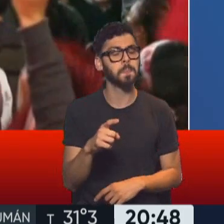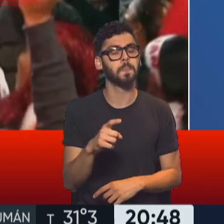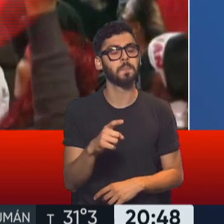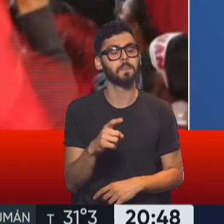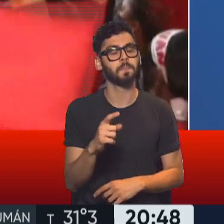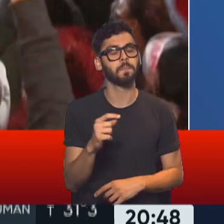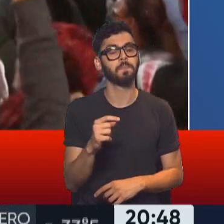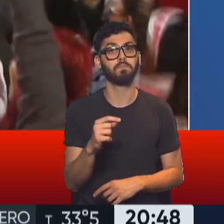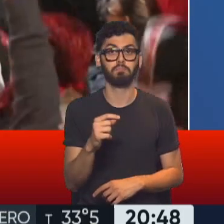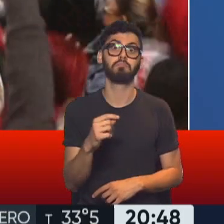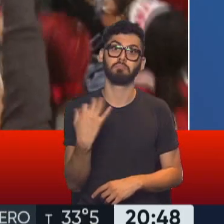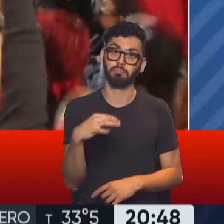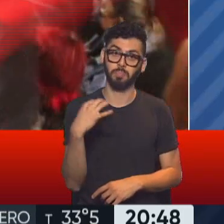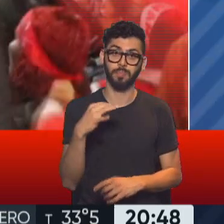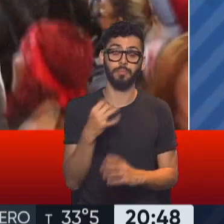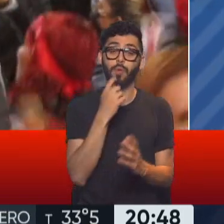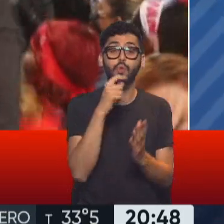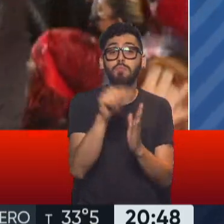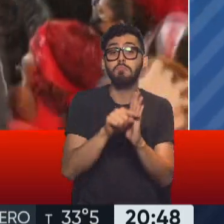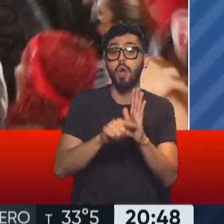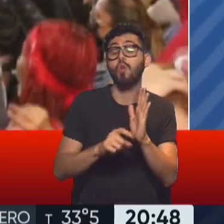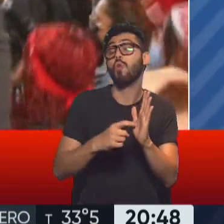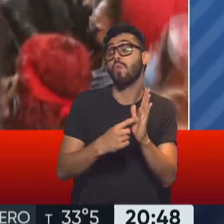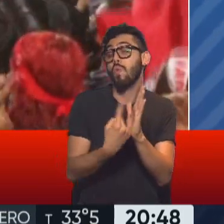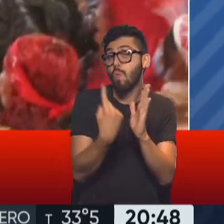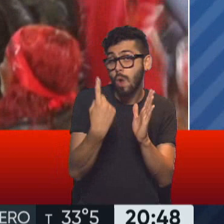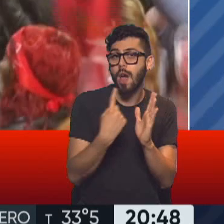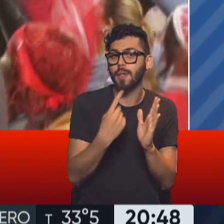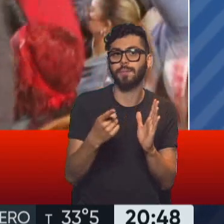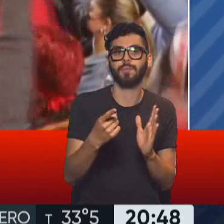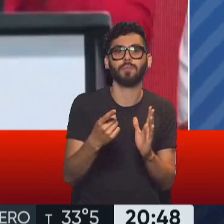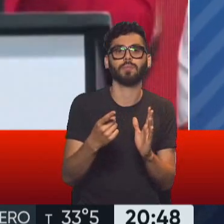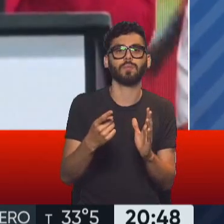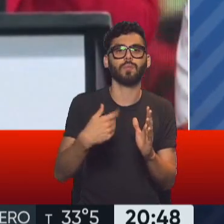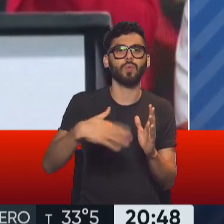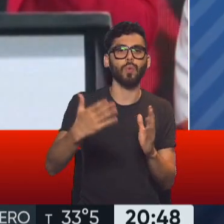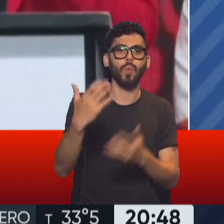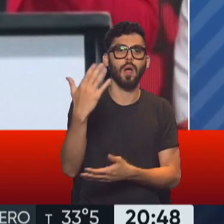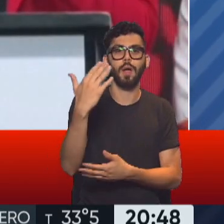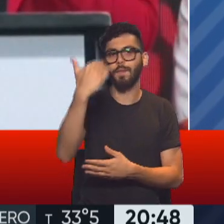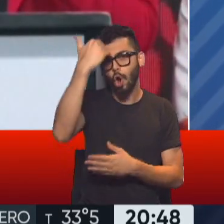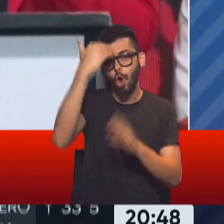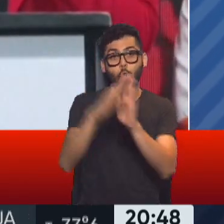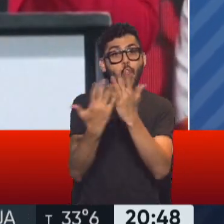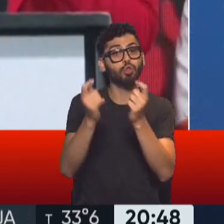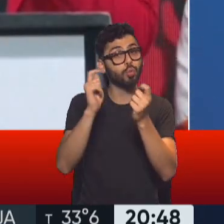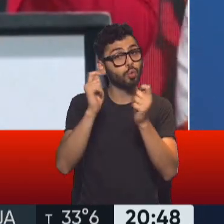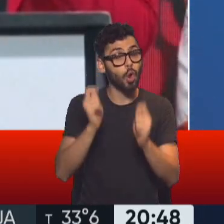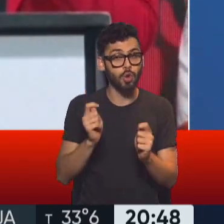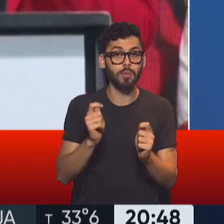realmente notables. Entre ellos, por ejemplo, el llamado a una asamblea constituyente, que fue el